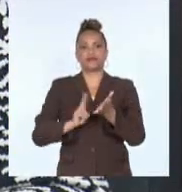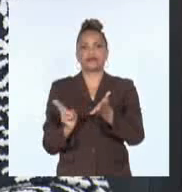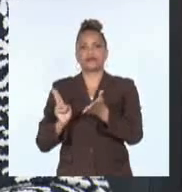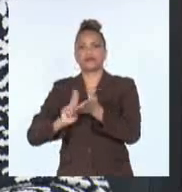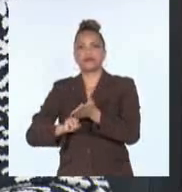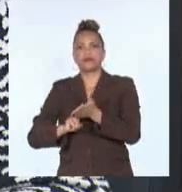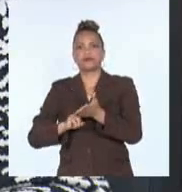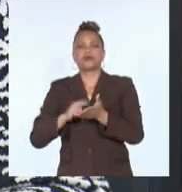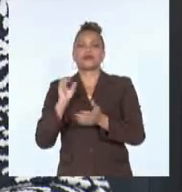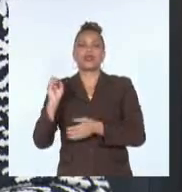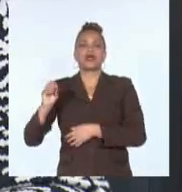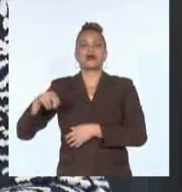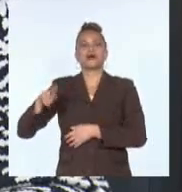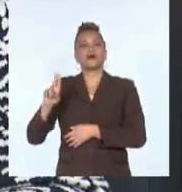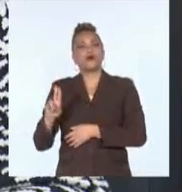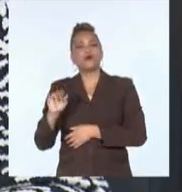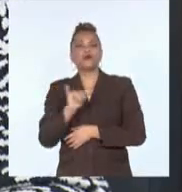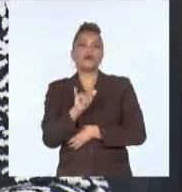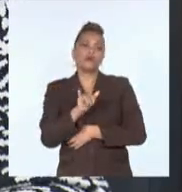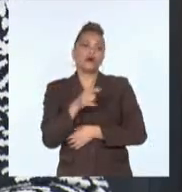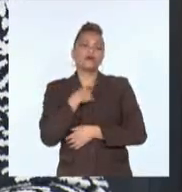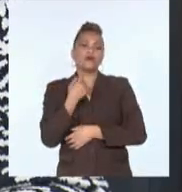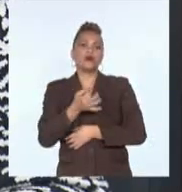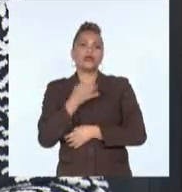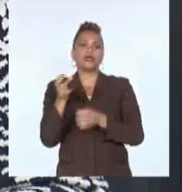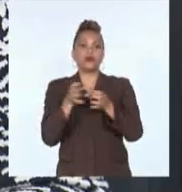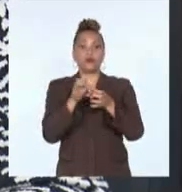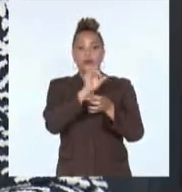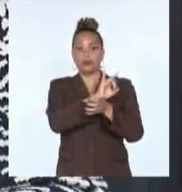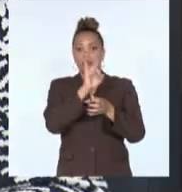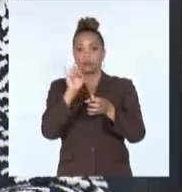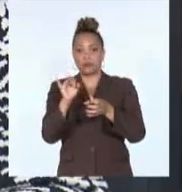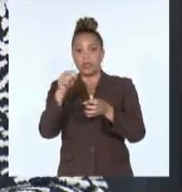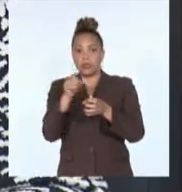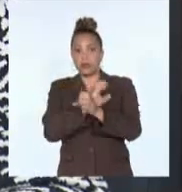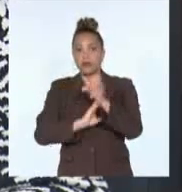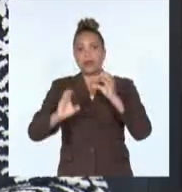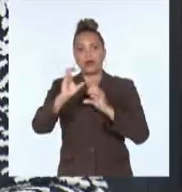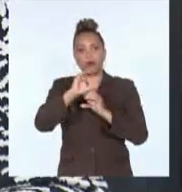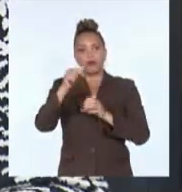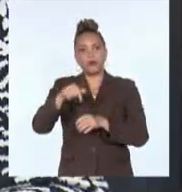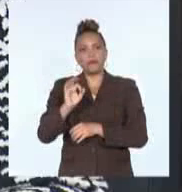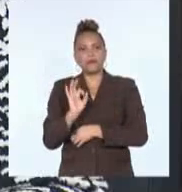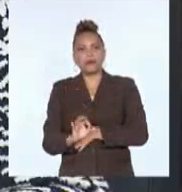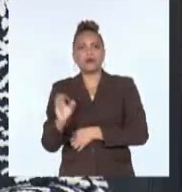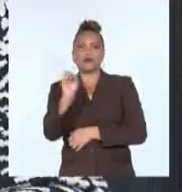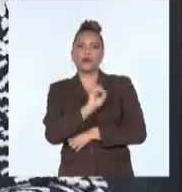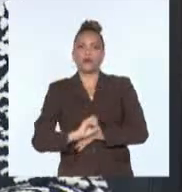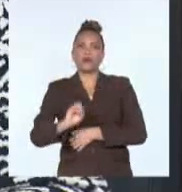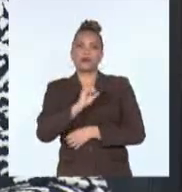ONU, pero también quiero decir que el G77, la cumbre en la que estamos hoy en día, es una gran oportunidad para la cooperación.